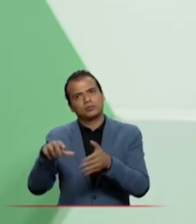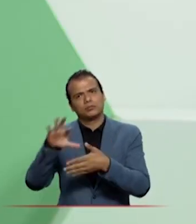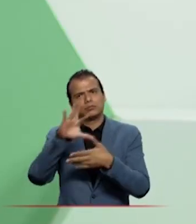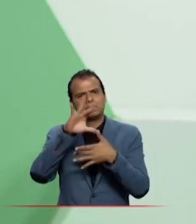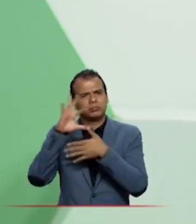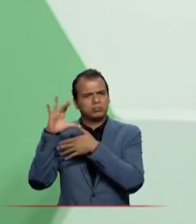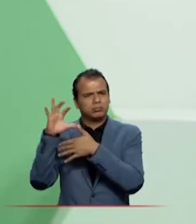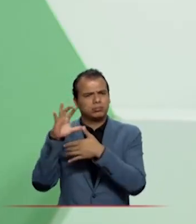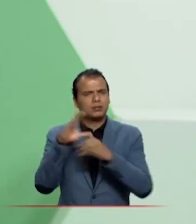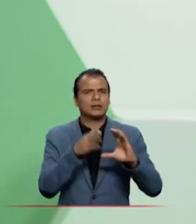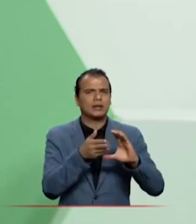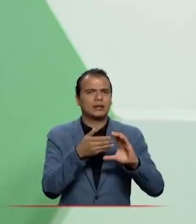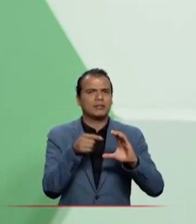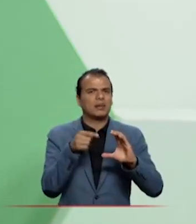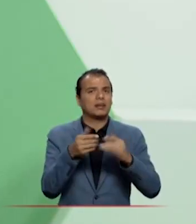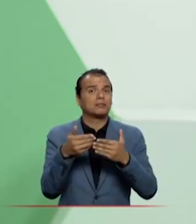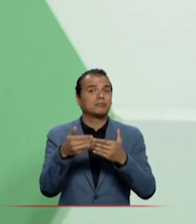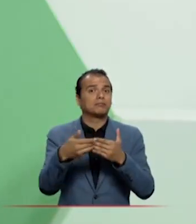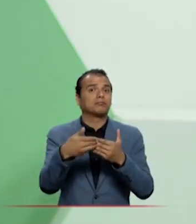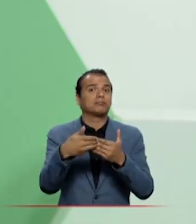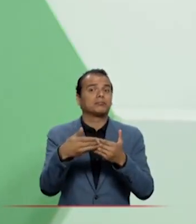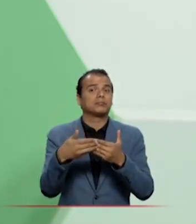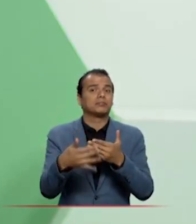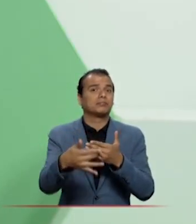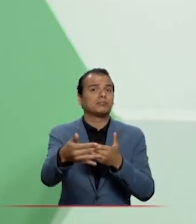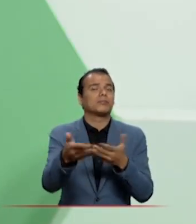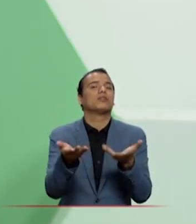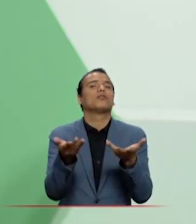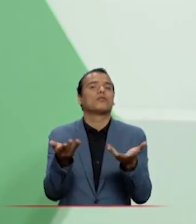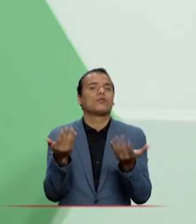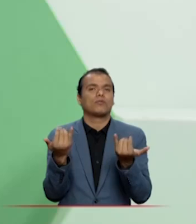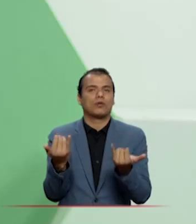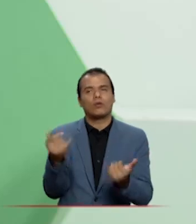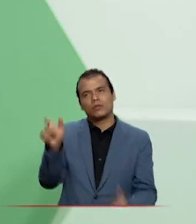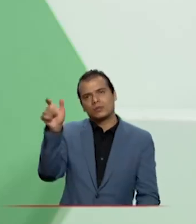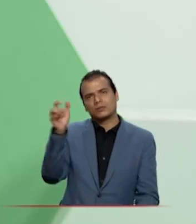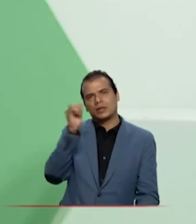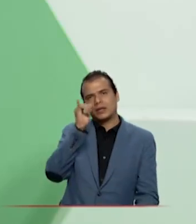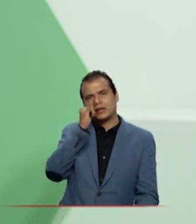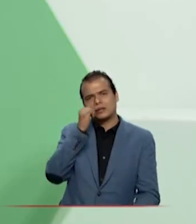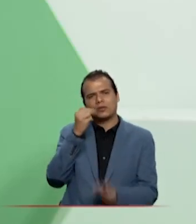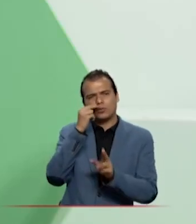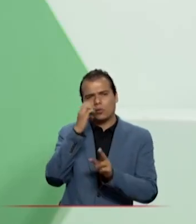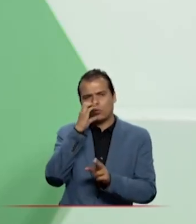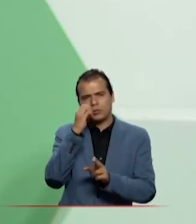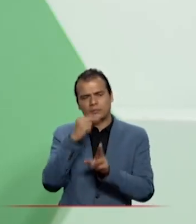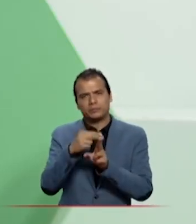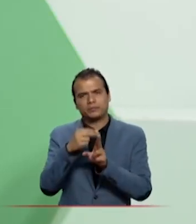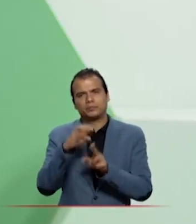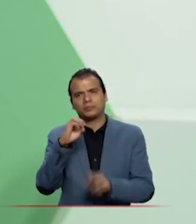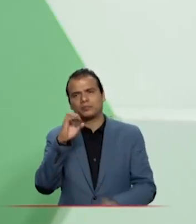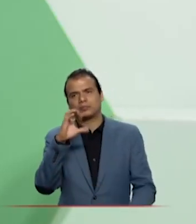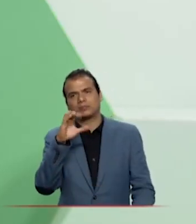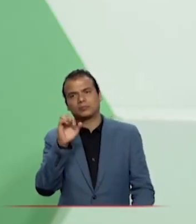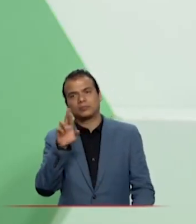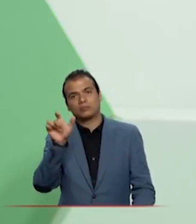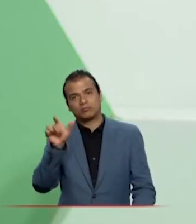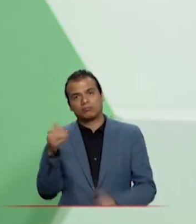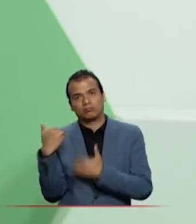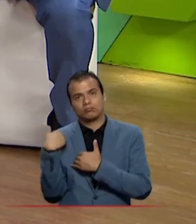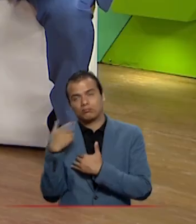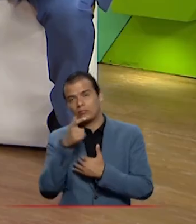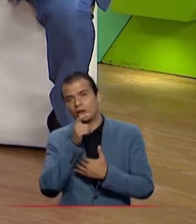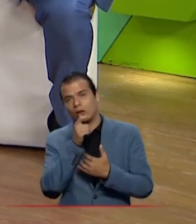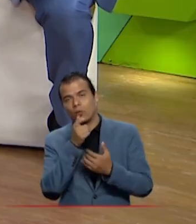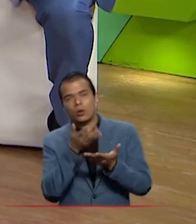espera para hablarnos de este tema hemos invitado el ingeniero Óscar Ramírez del grupo de recursos hídricos de la cbc ingeniero